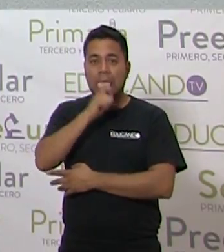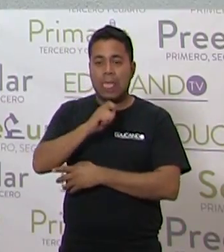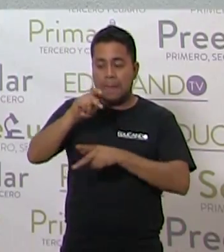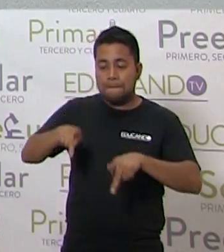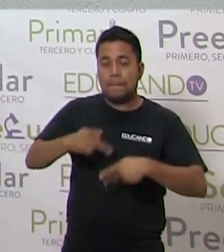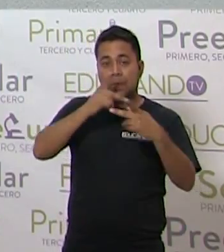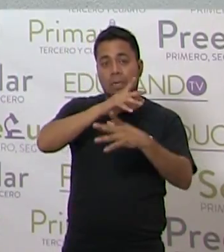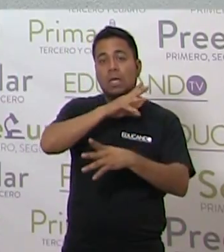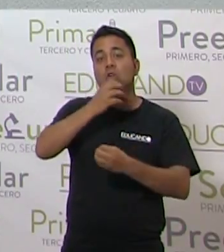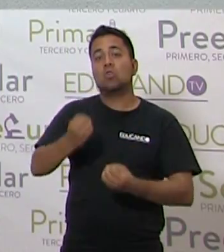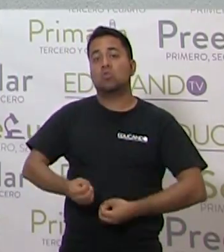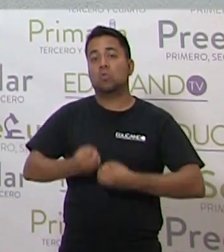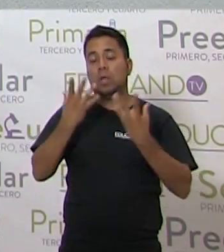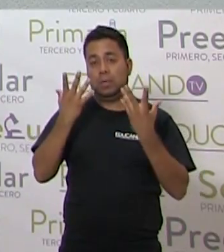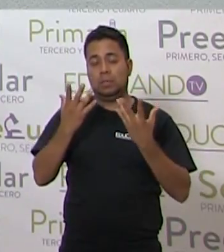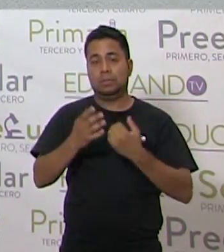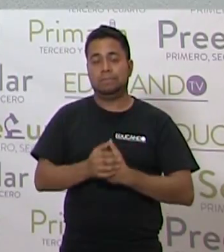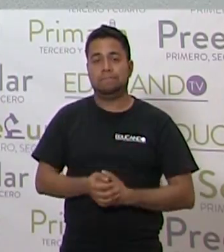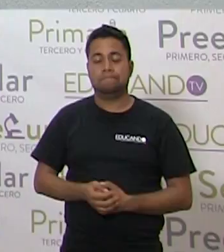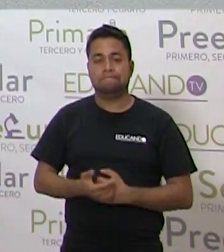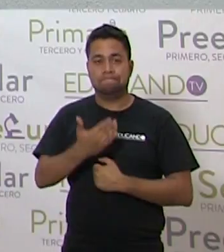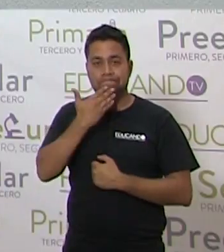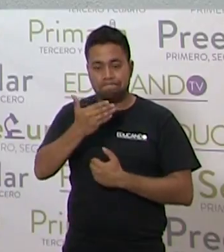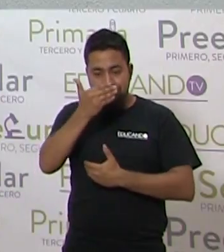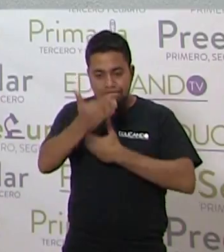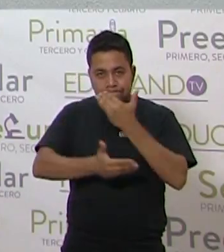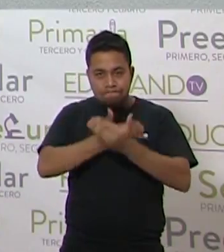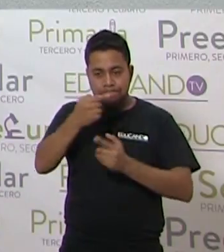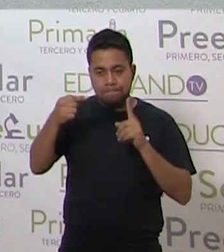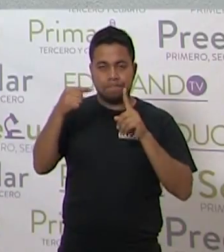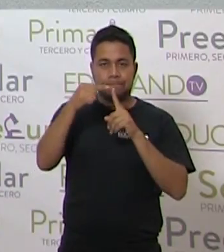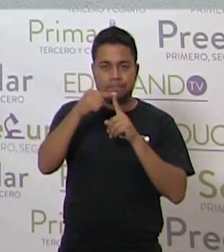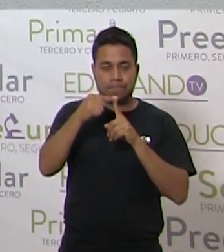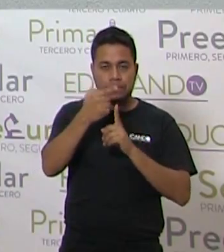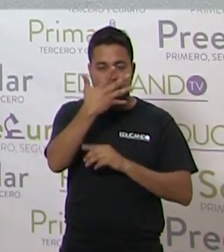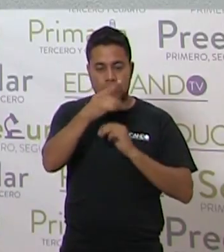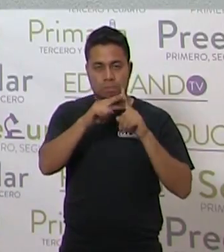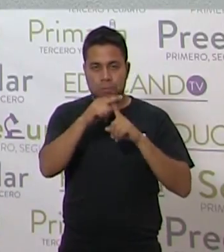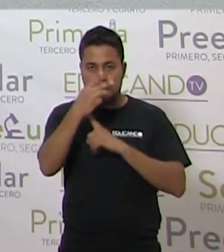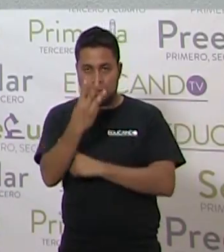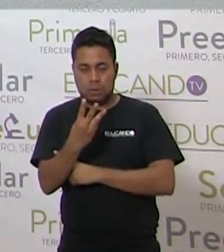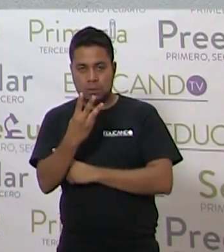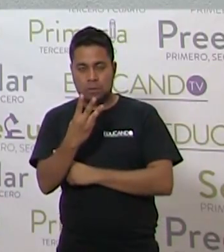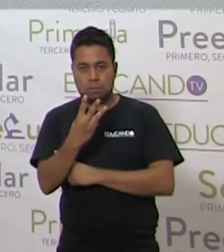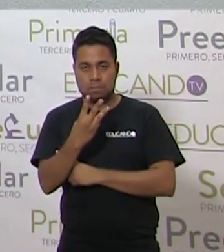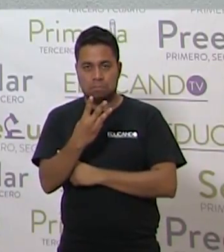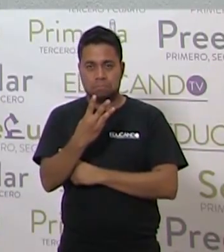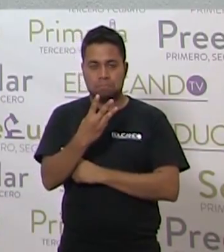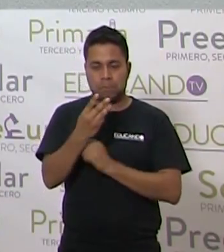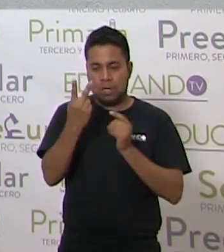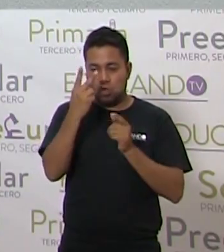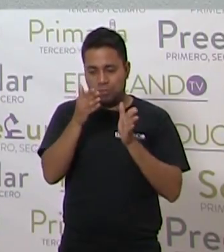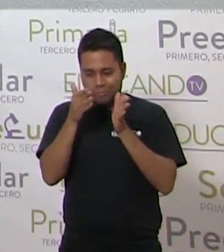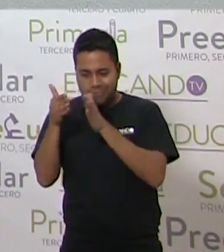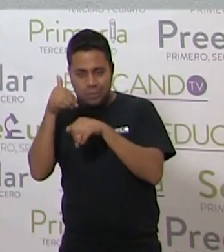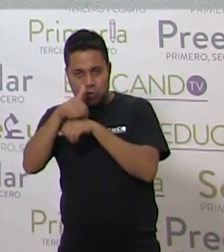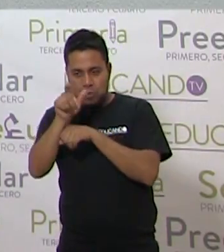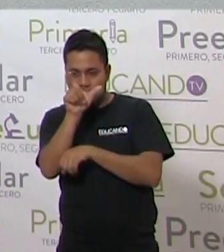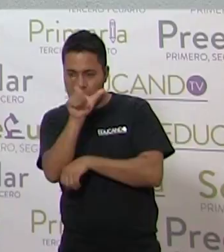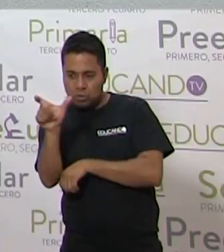vendieron bien Vamos a desarrollar el algoritmo 5 por 3 vamos a tomar dos cifras